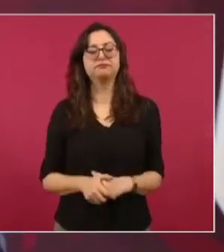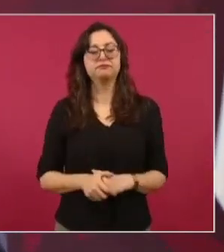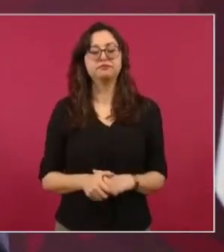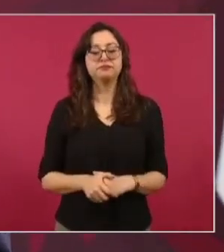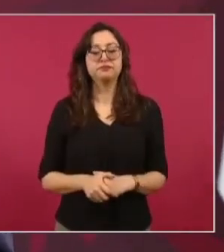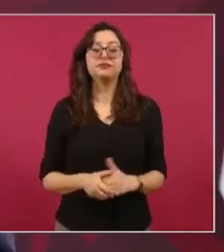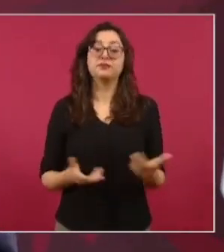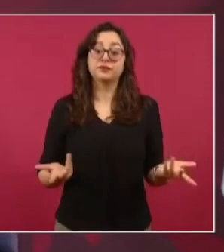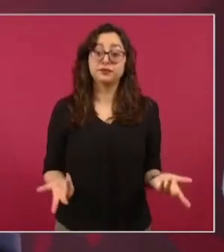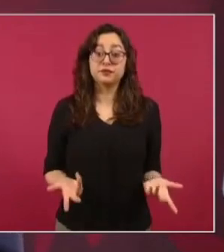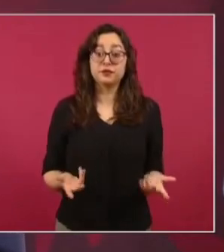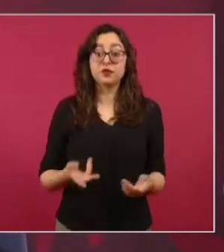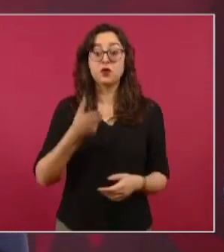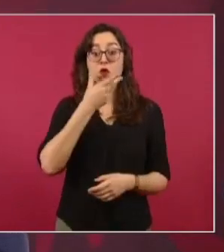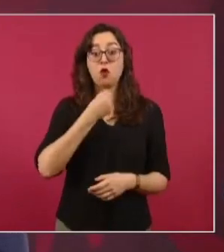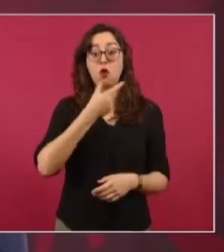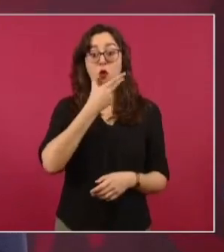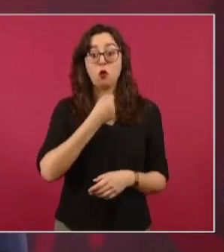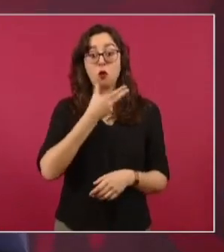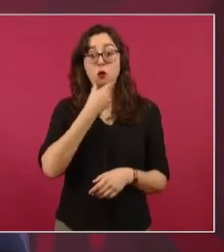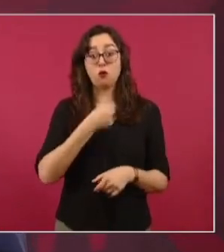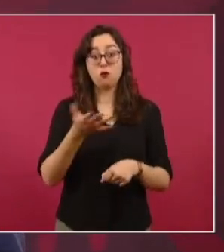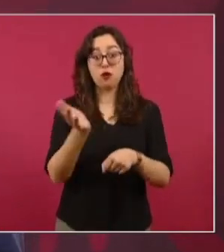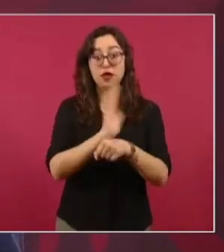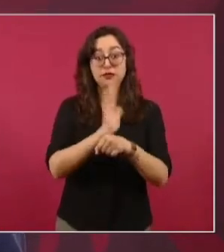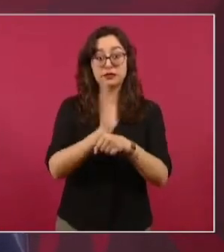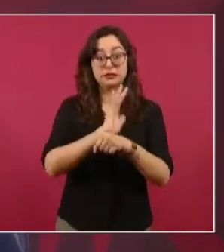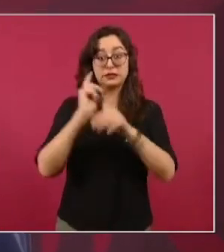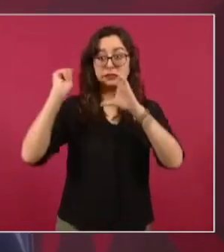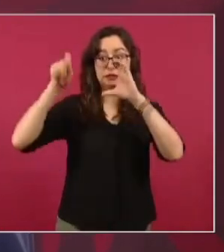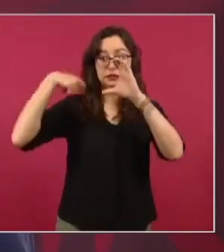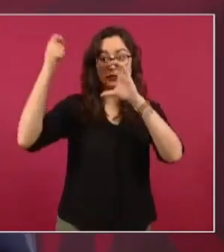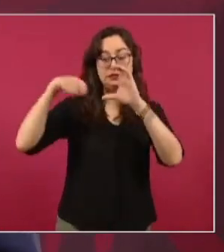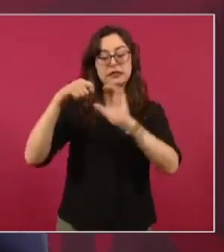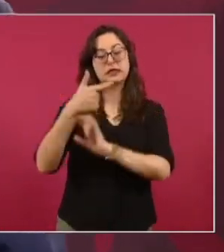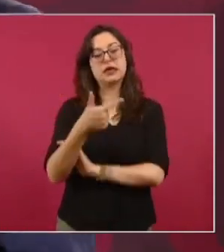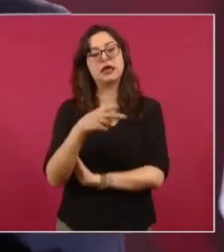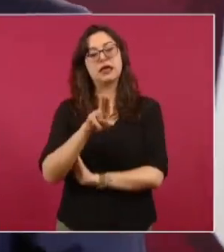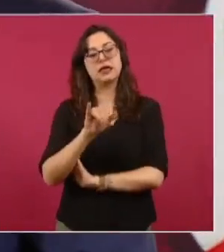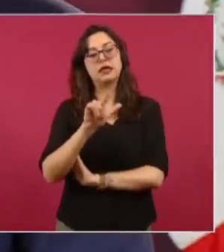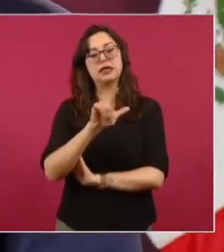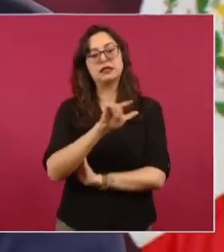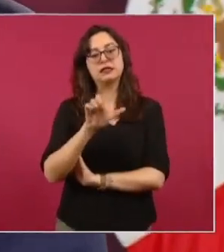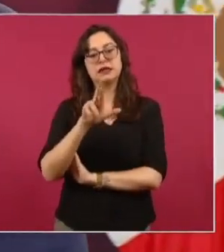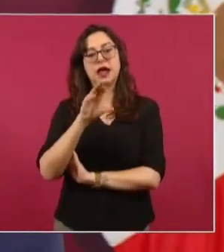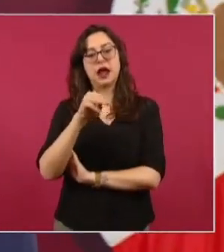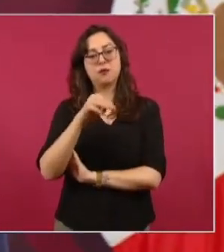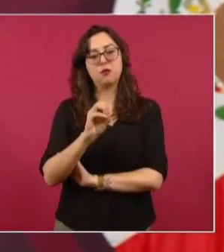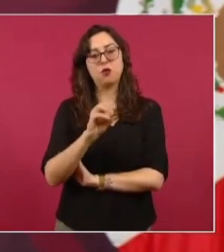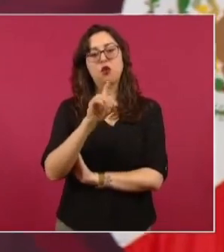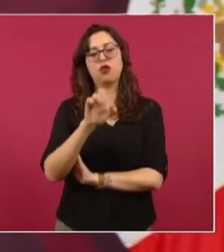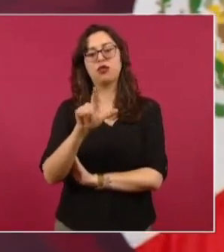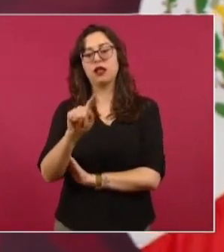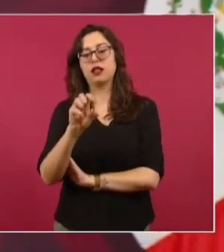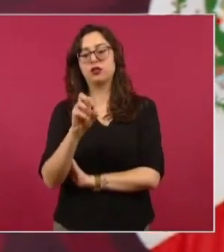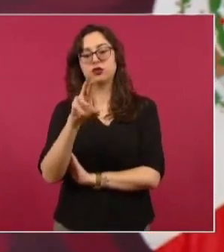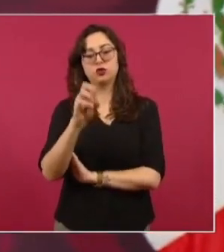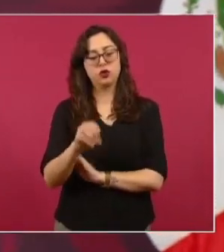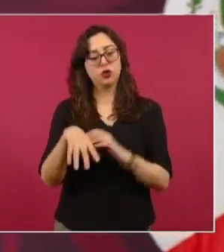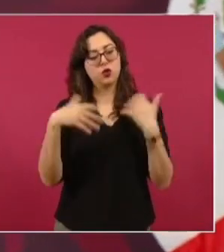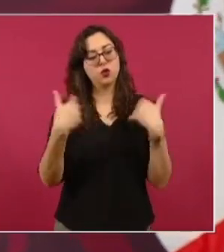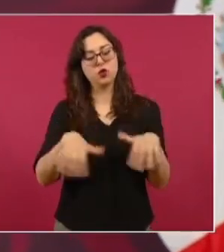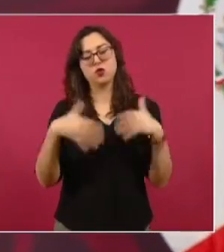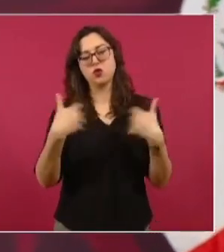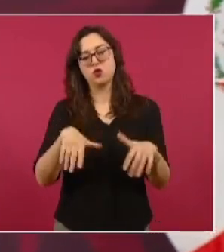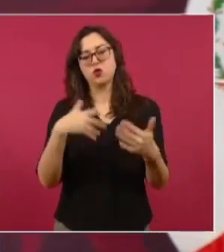director de cine mexicano, por el premio Oscar